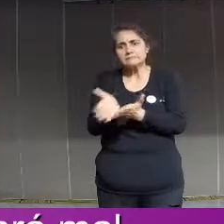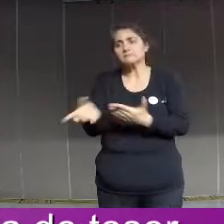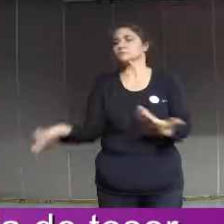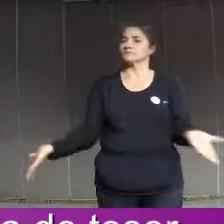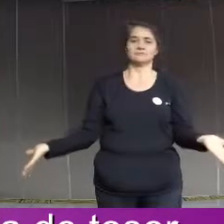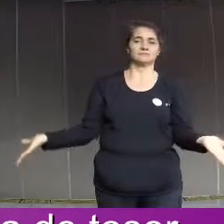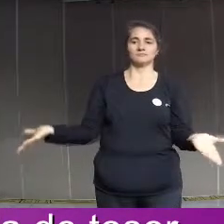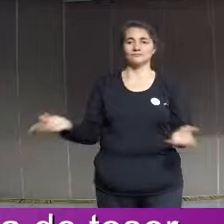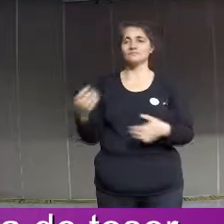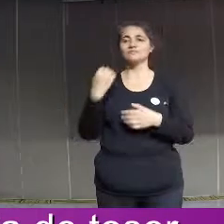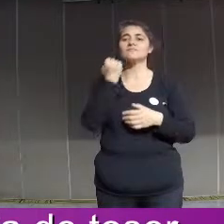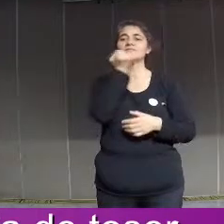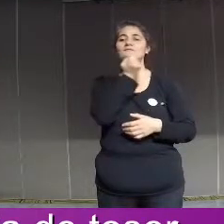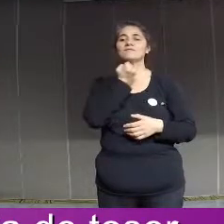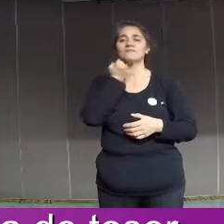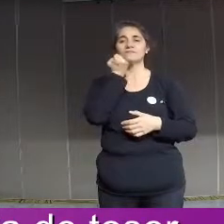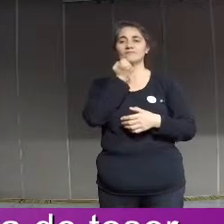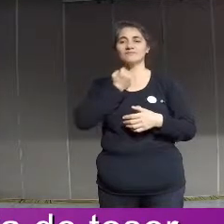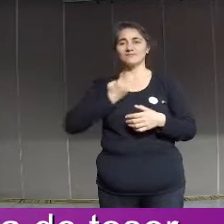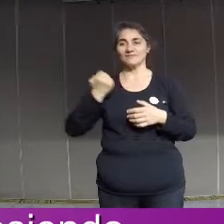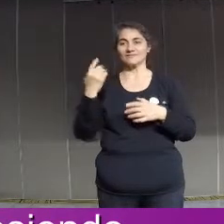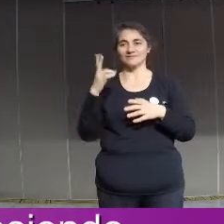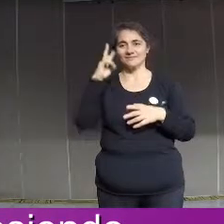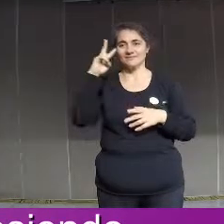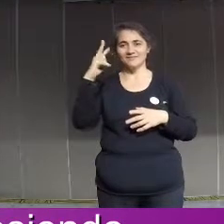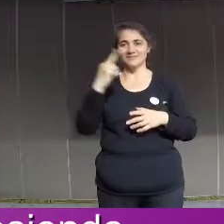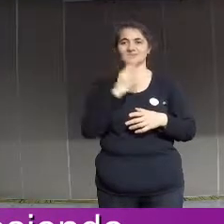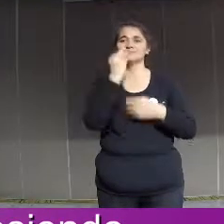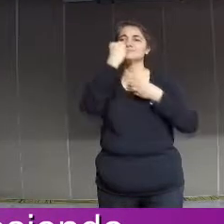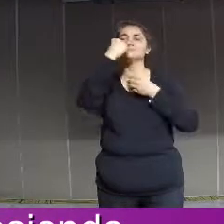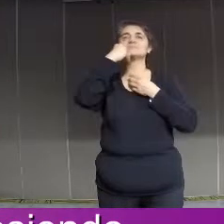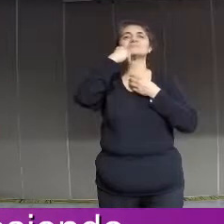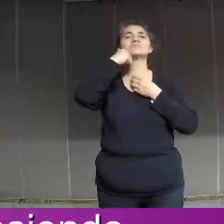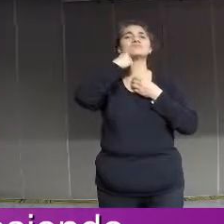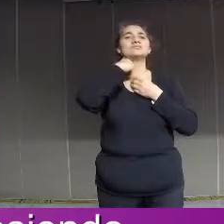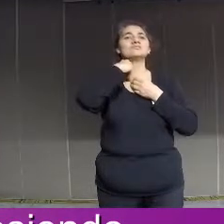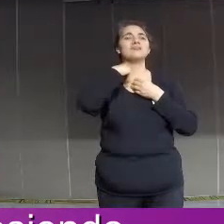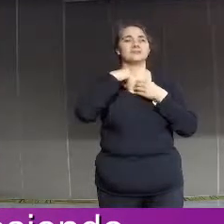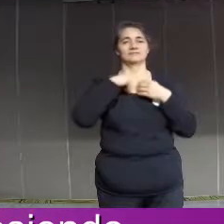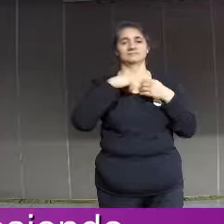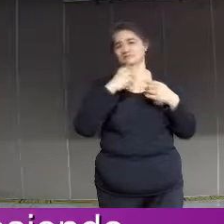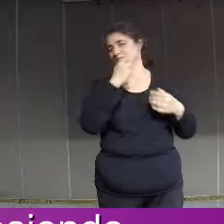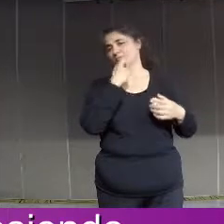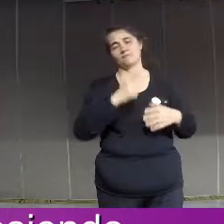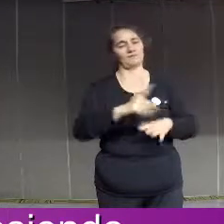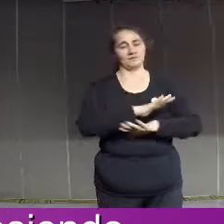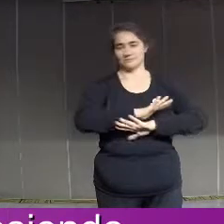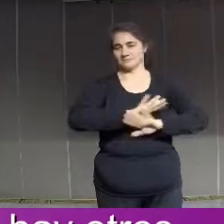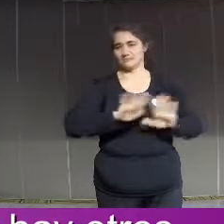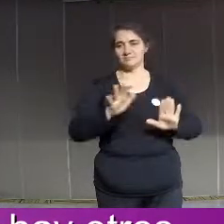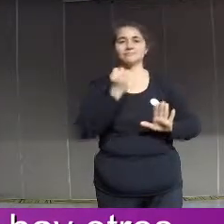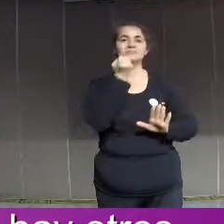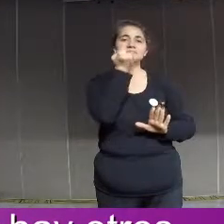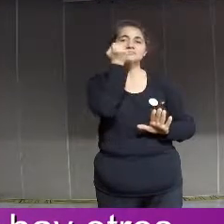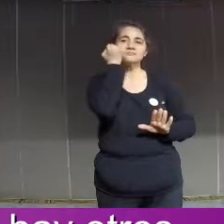también se pueden realizar. Ponemos el estudio de videodeglución porque es el que el que más generalmente